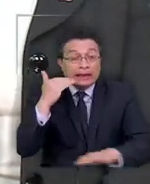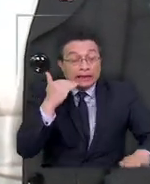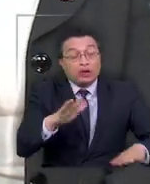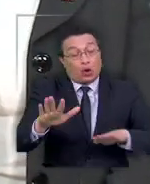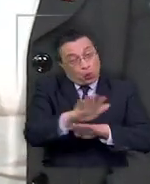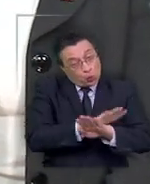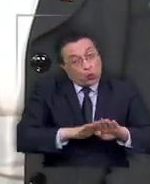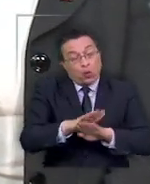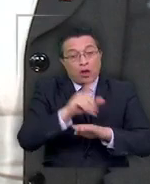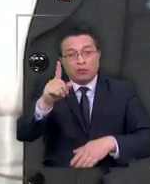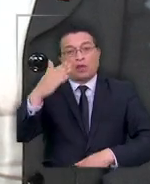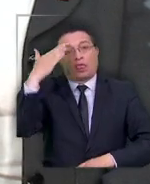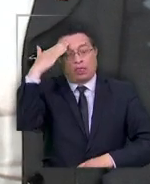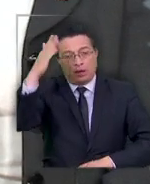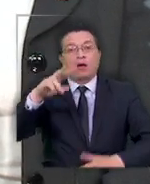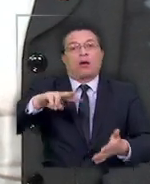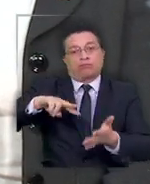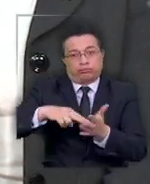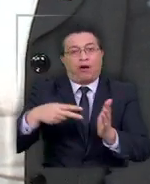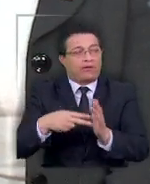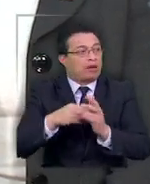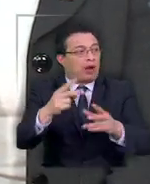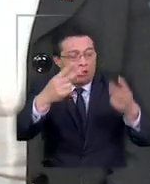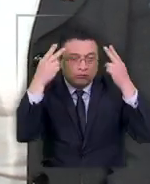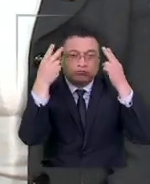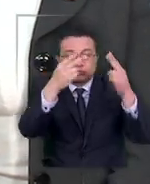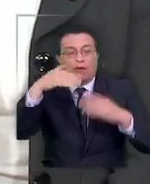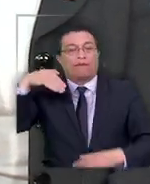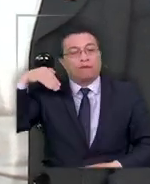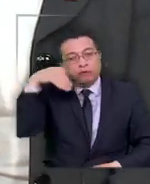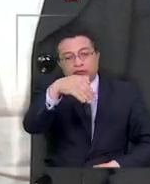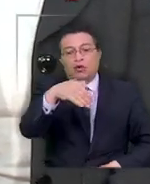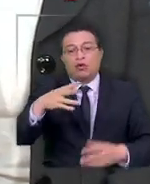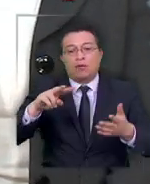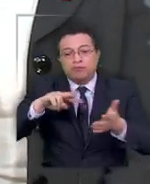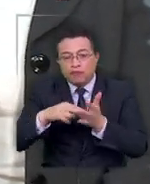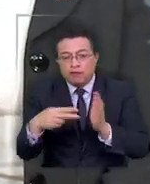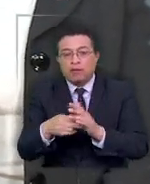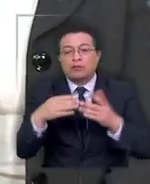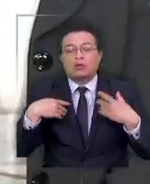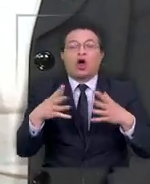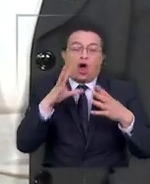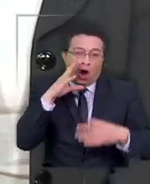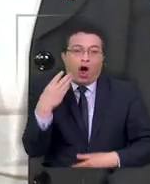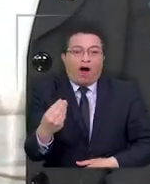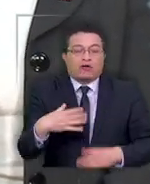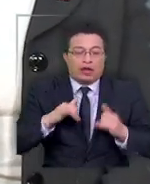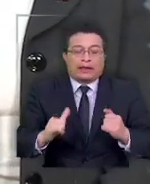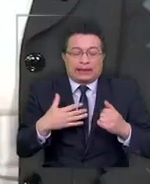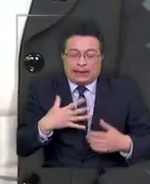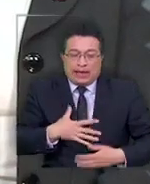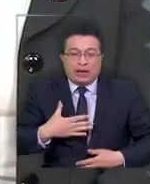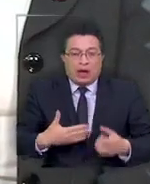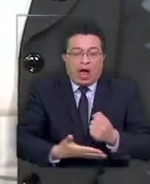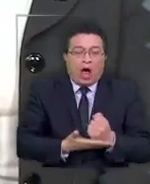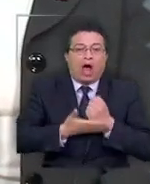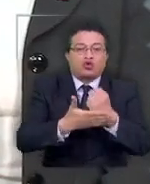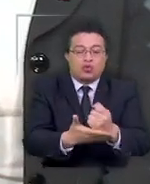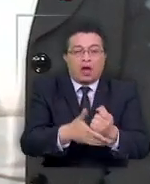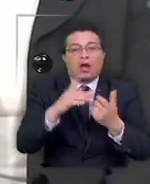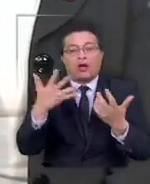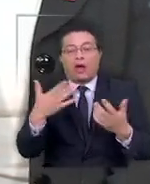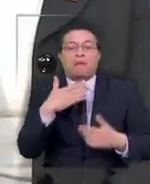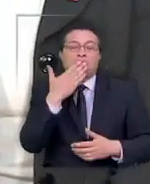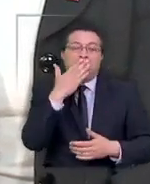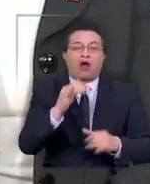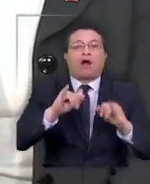día donde vamos a tener dificultades del transporte público por supuesto que queremos aportar a que sea de la